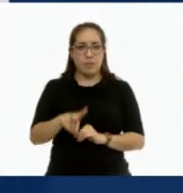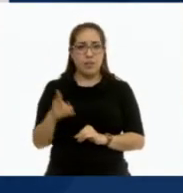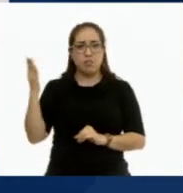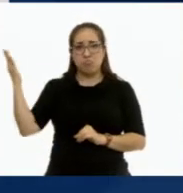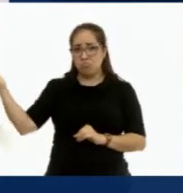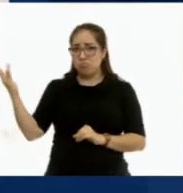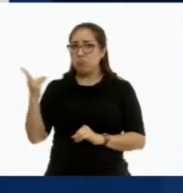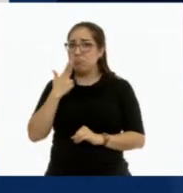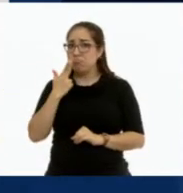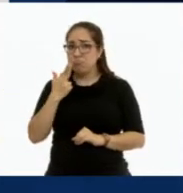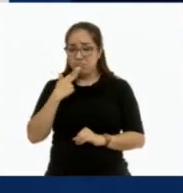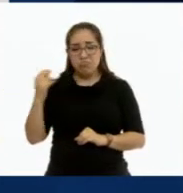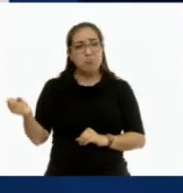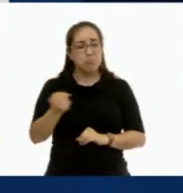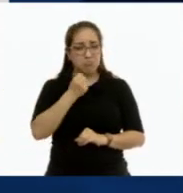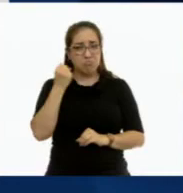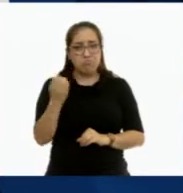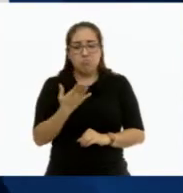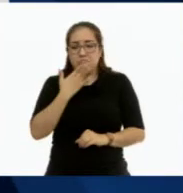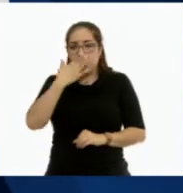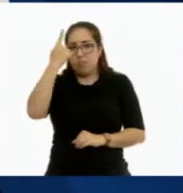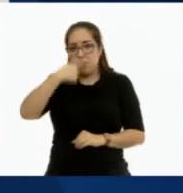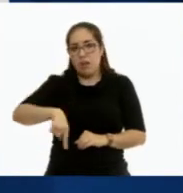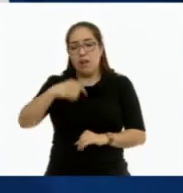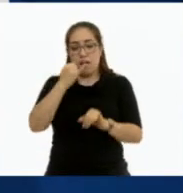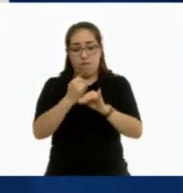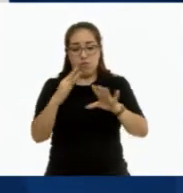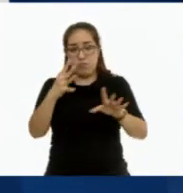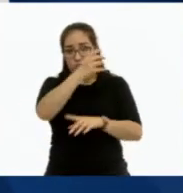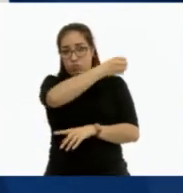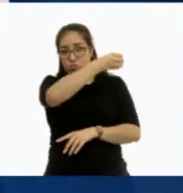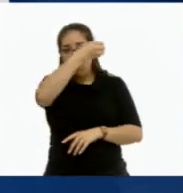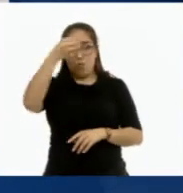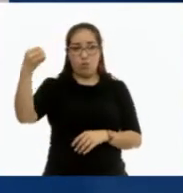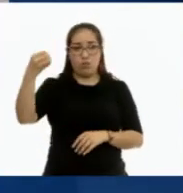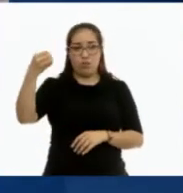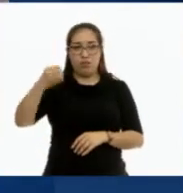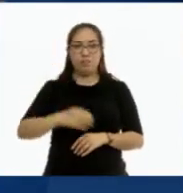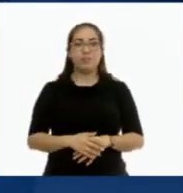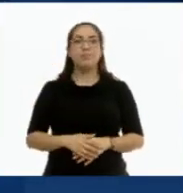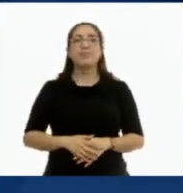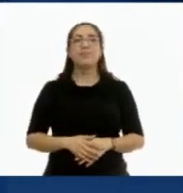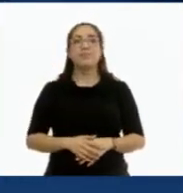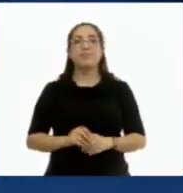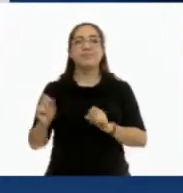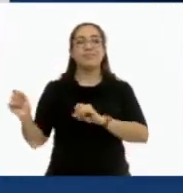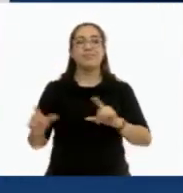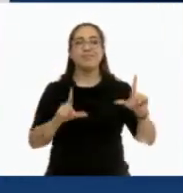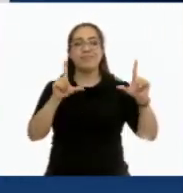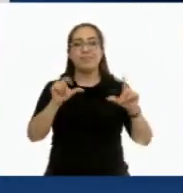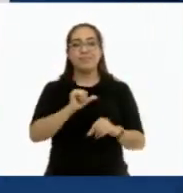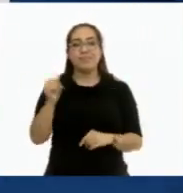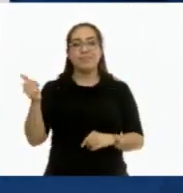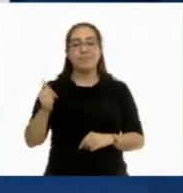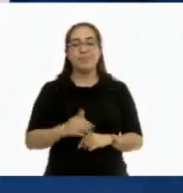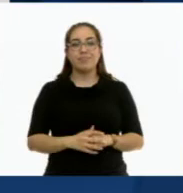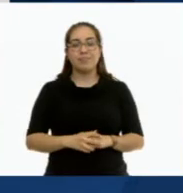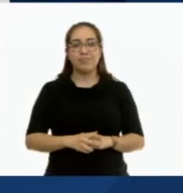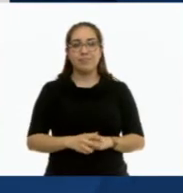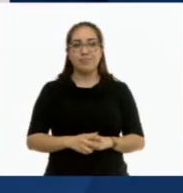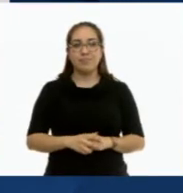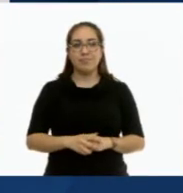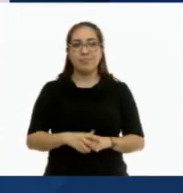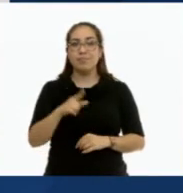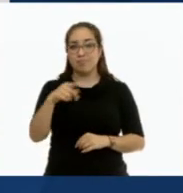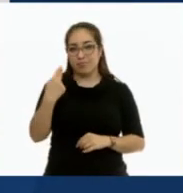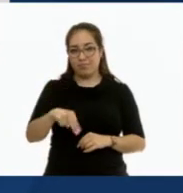formato muy bueno para organizar nuestra información. Muy bien. Vamos a pasar al siguiente. Ajá, que